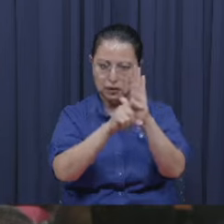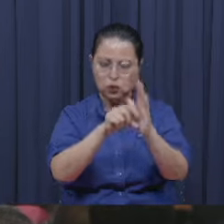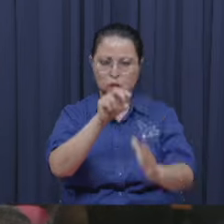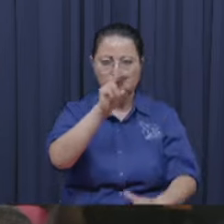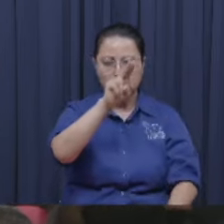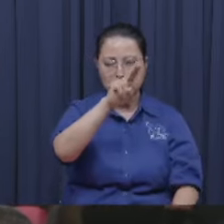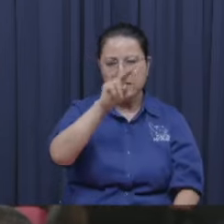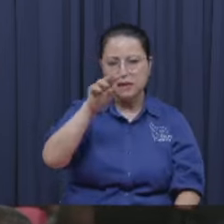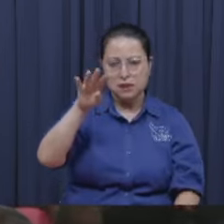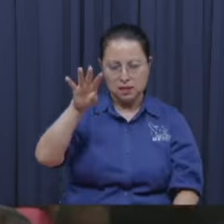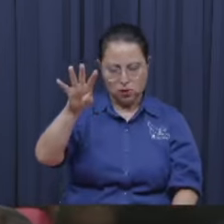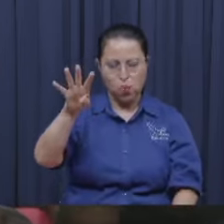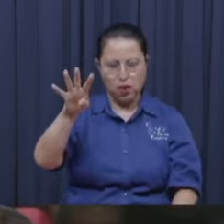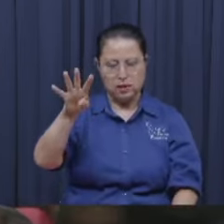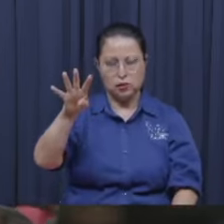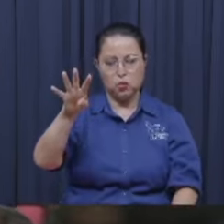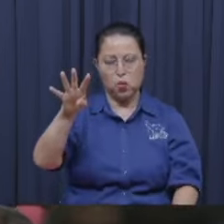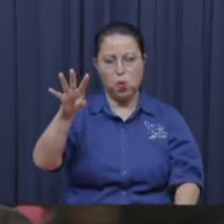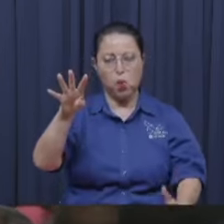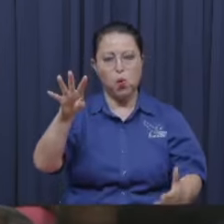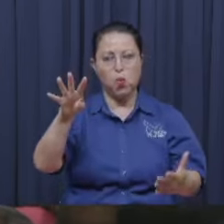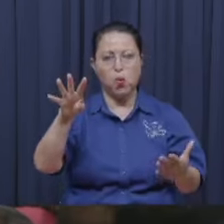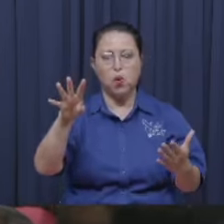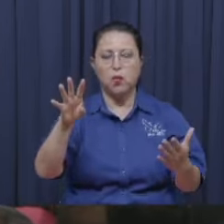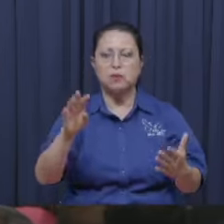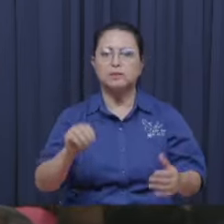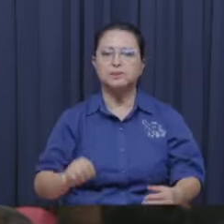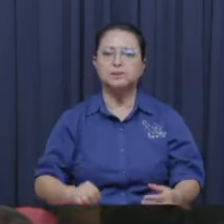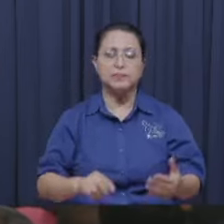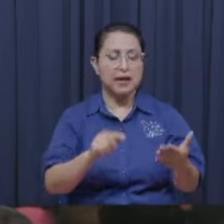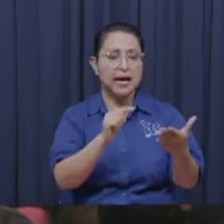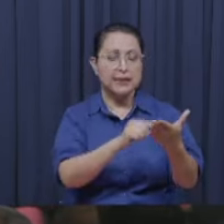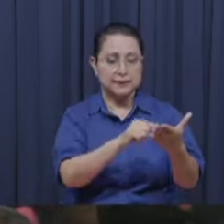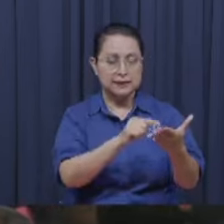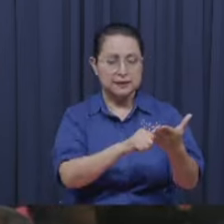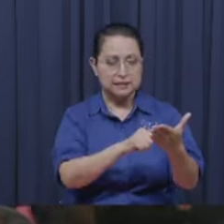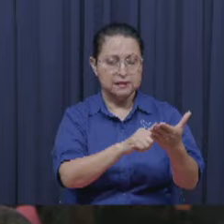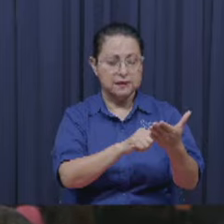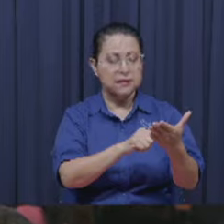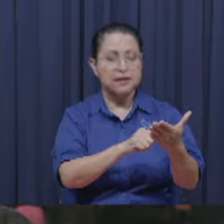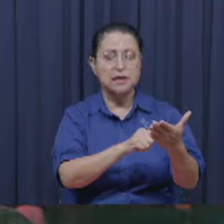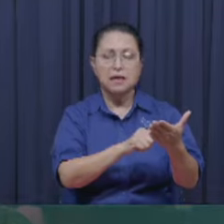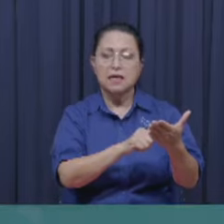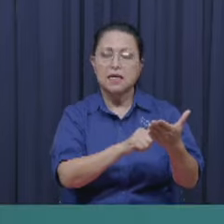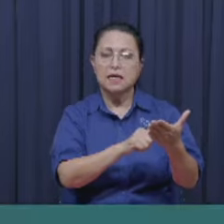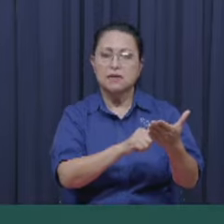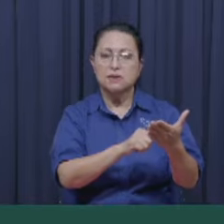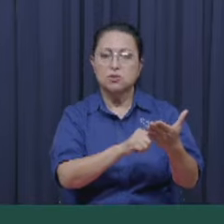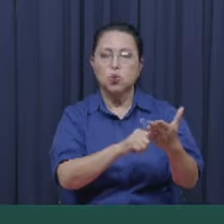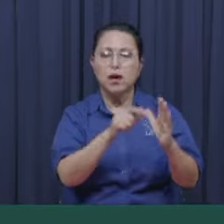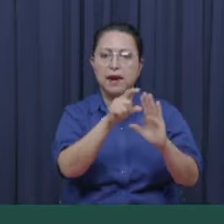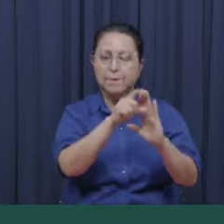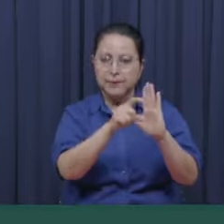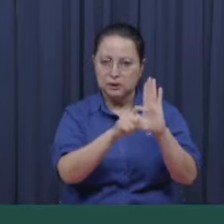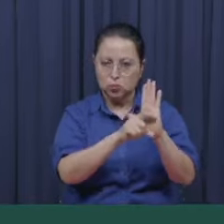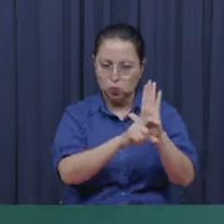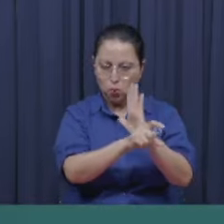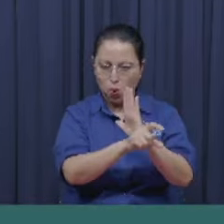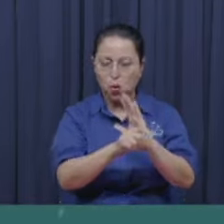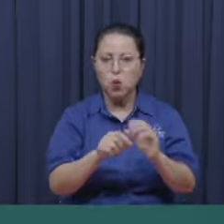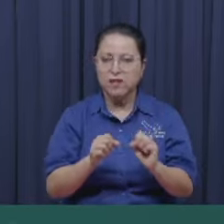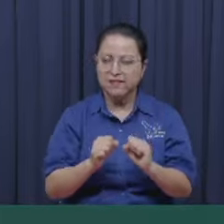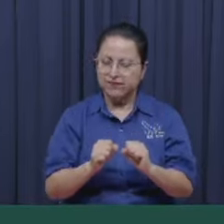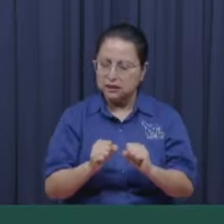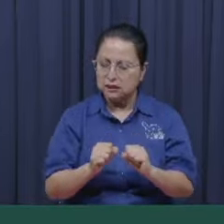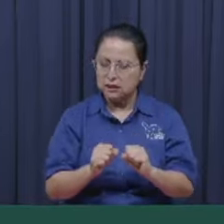desprendiendo algunos pensamientos, suplicando. Este es uno de los capítulos más complicados de escudriñar. ¿Por qué